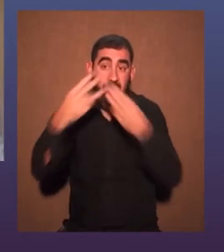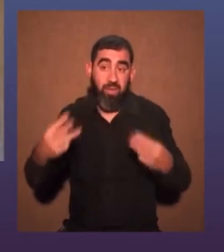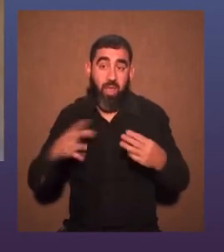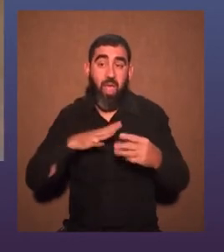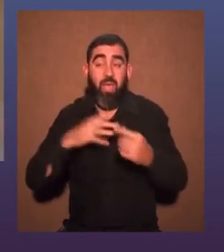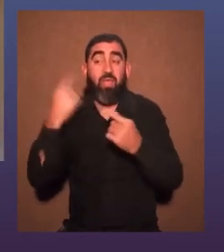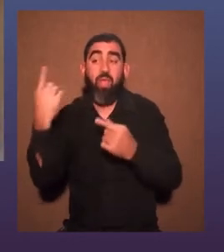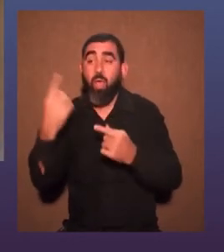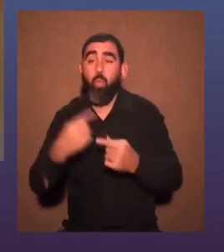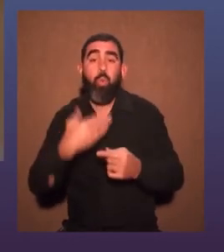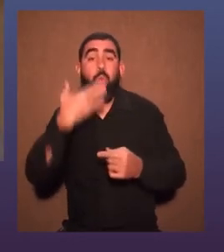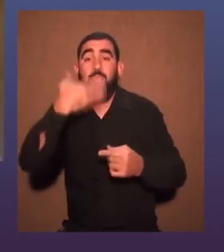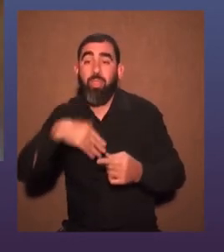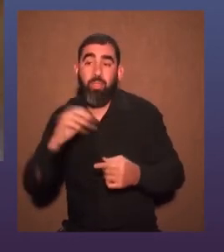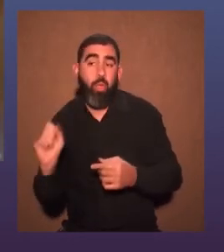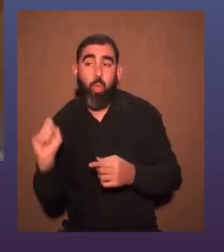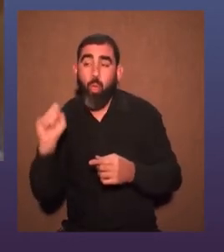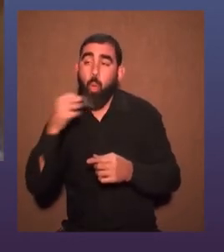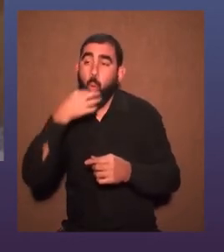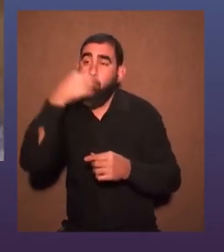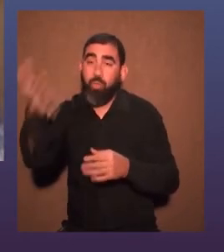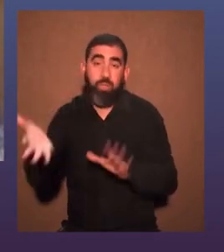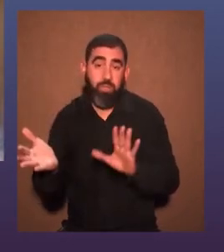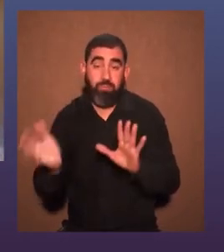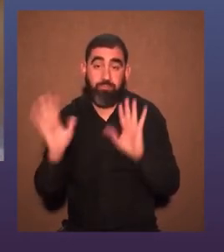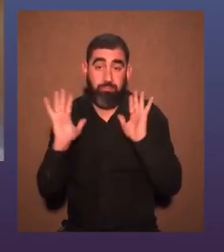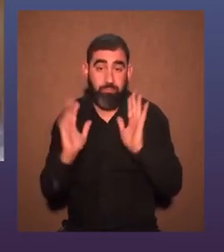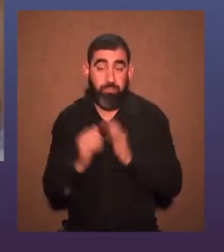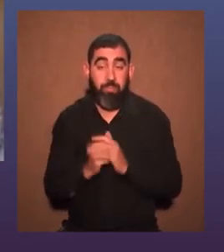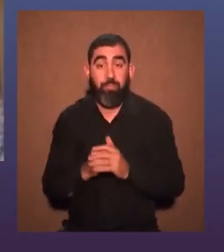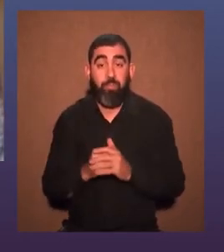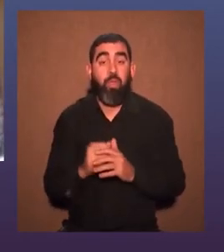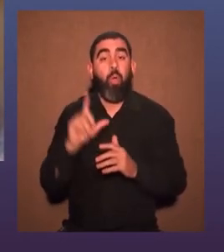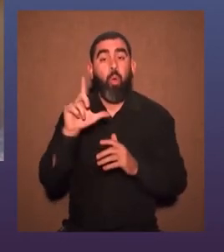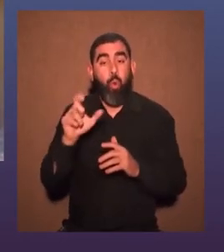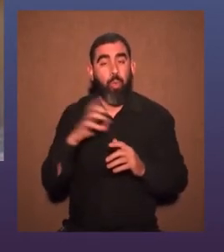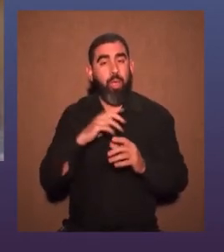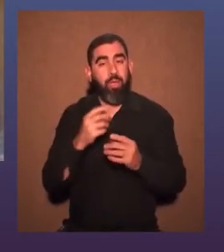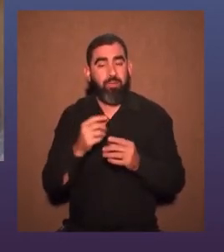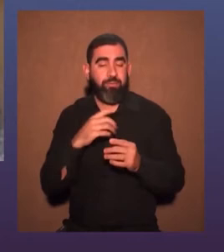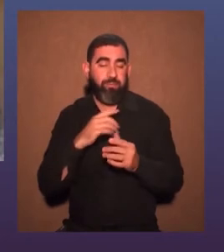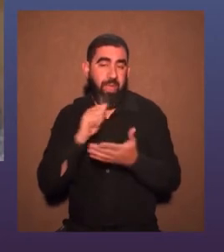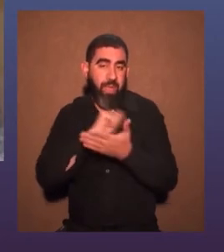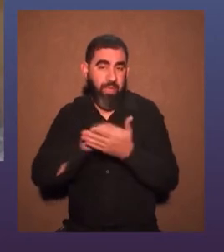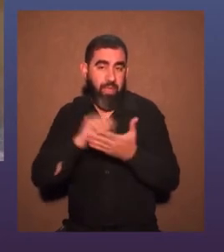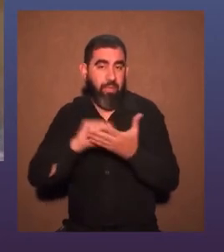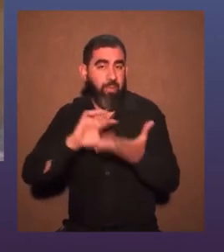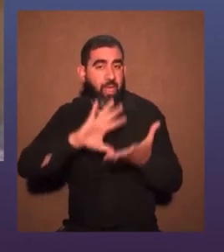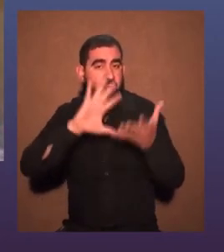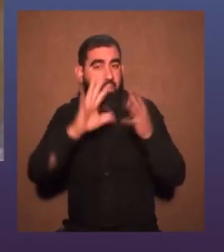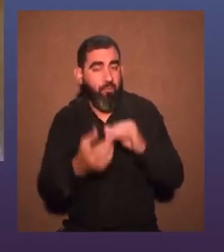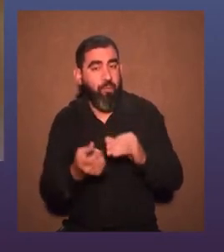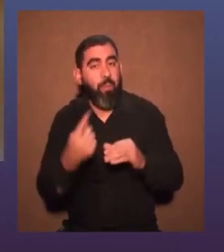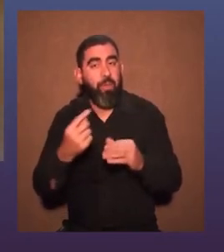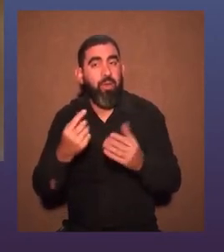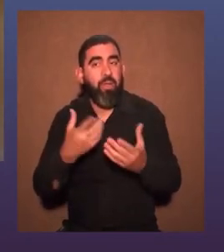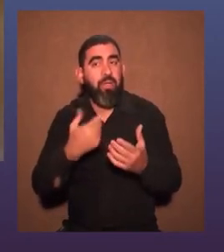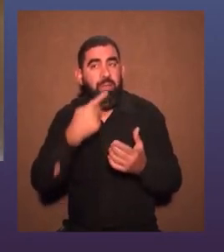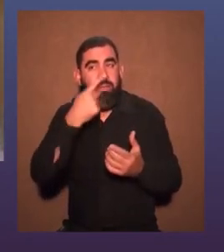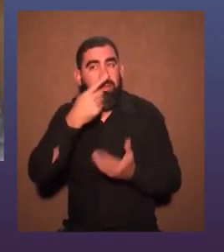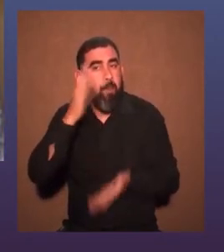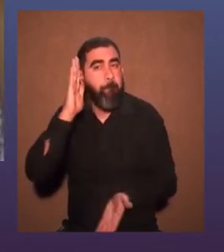admite muchas interpretaciones también. O no sé si interpretaciones, digo, evidentemente tiene un sentido, pero ¿qué es lo que querés